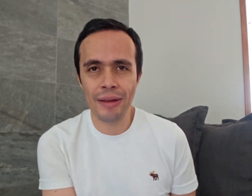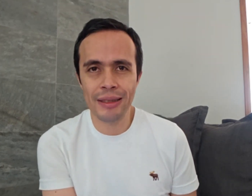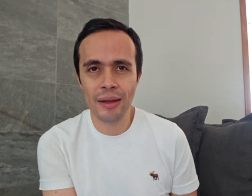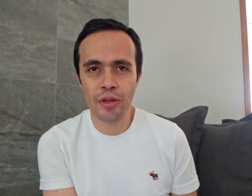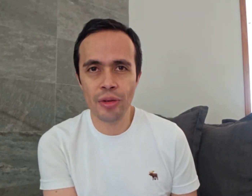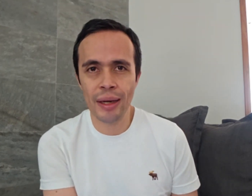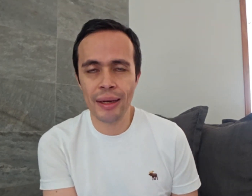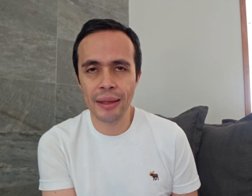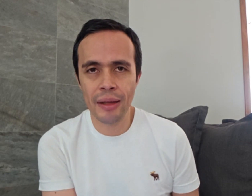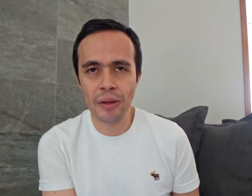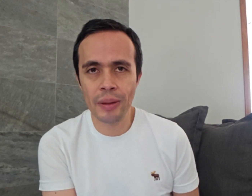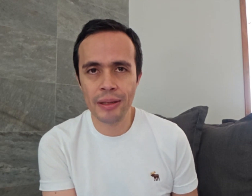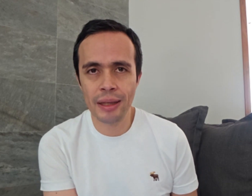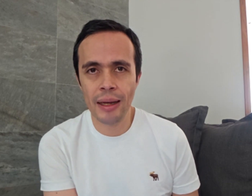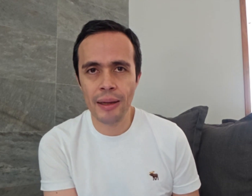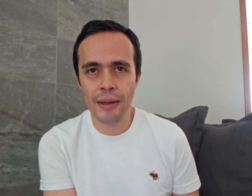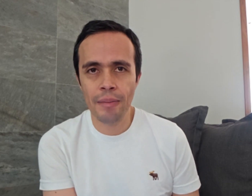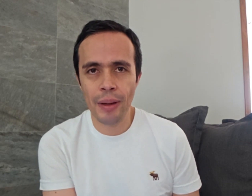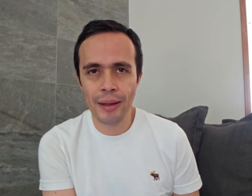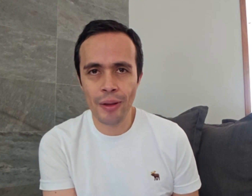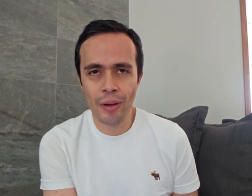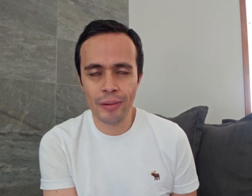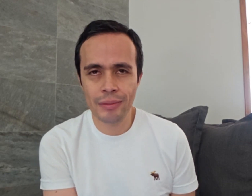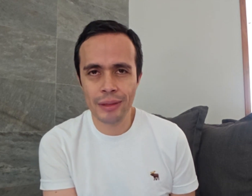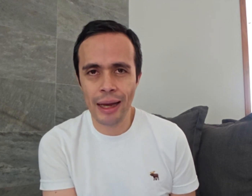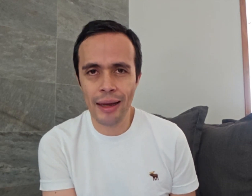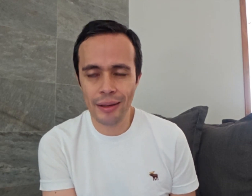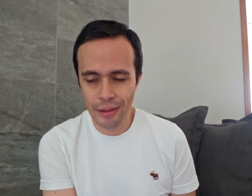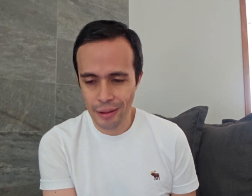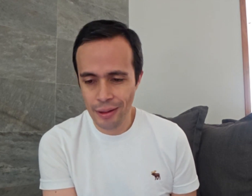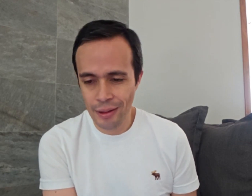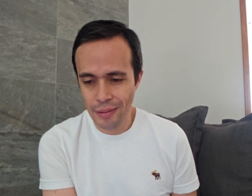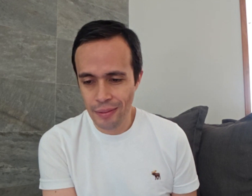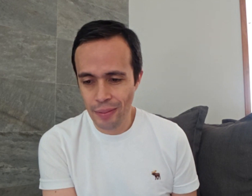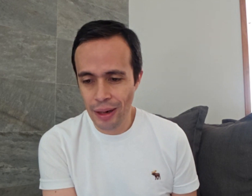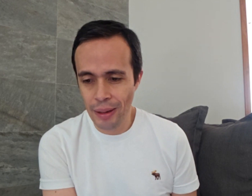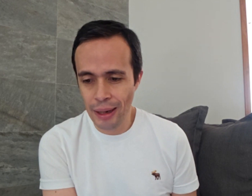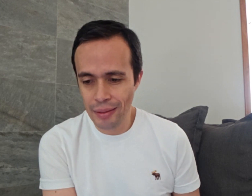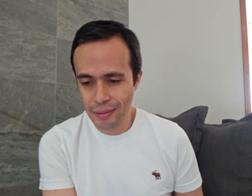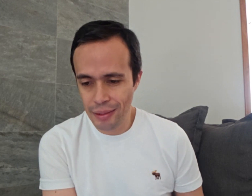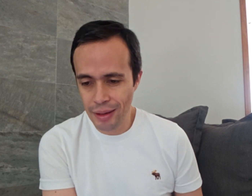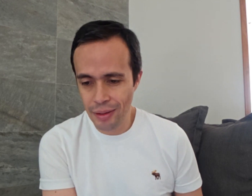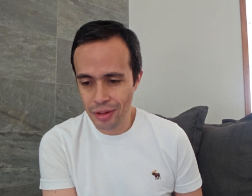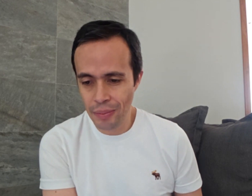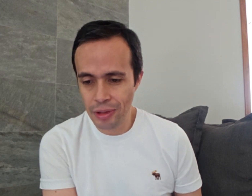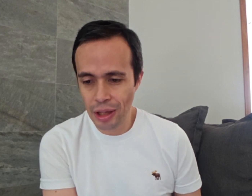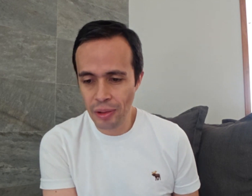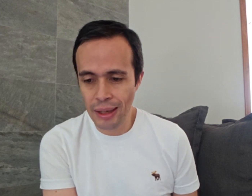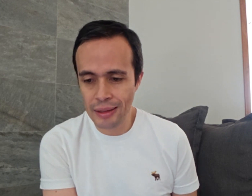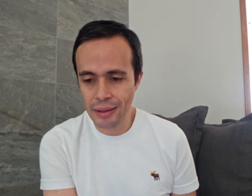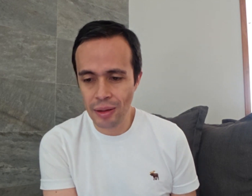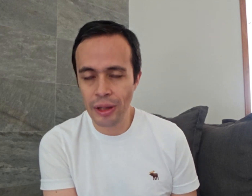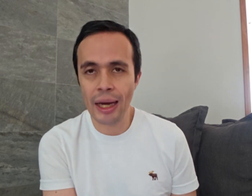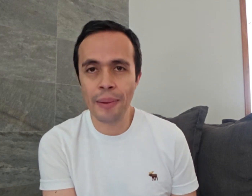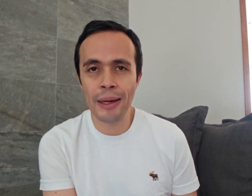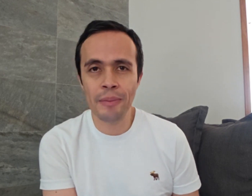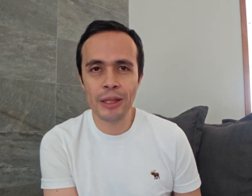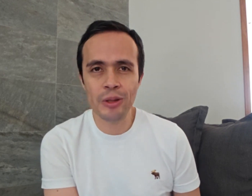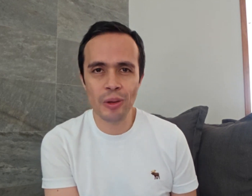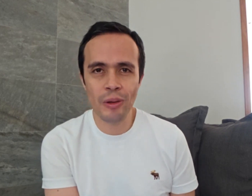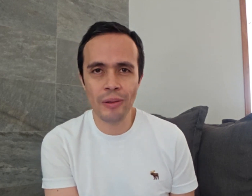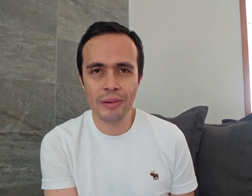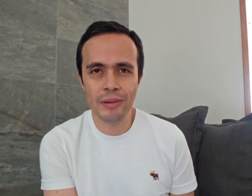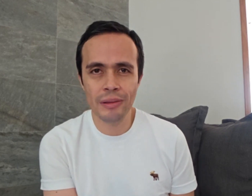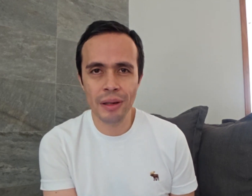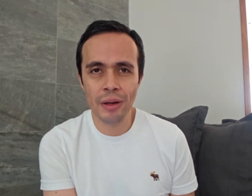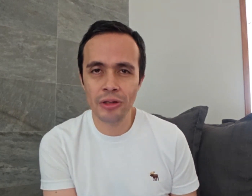Francisco Labastida Ochoa, el candidato priista perdedor, que a él, para hablar en los tiempos actuales, lo dejaban en